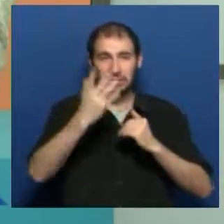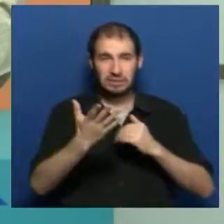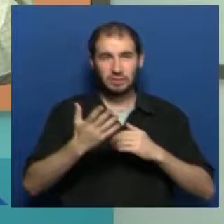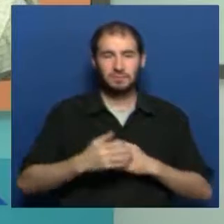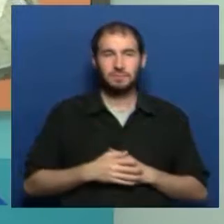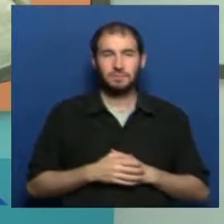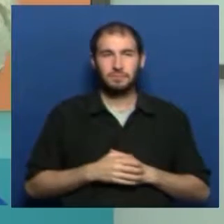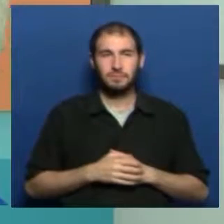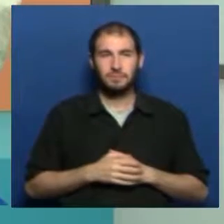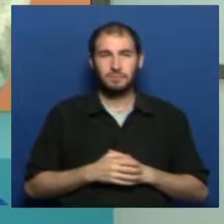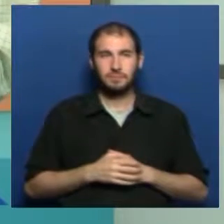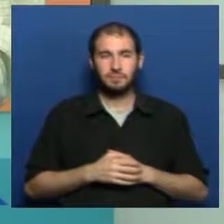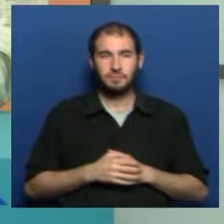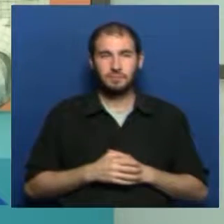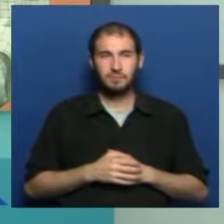colectoras.